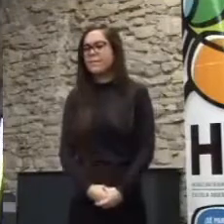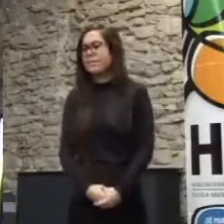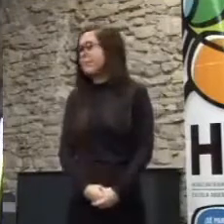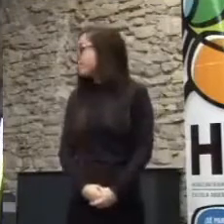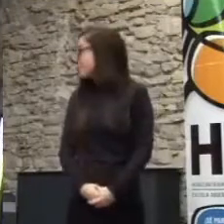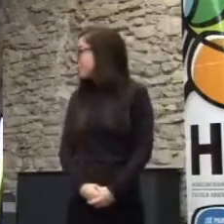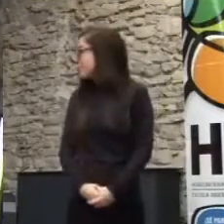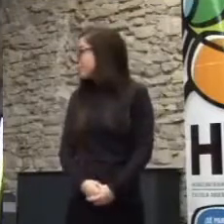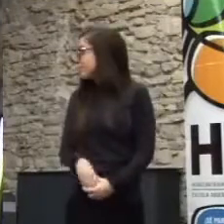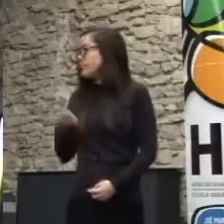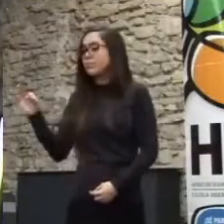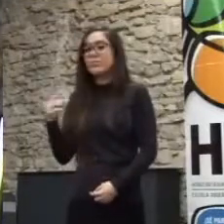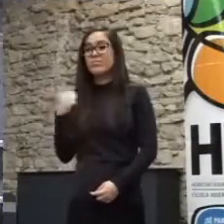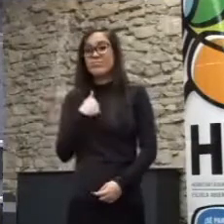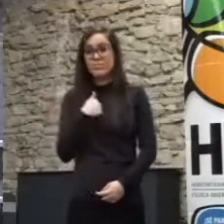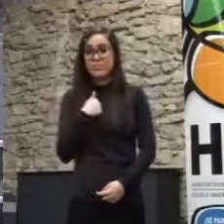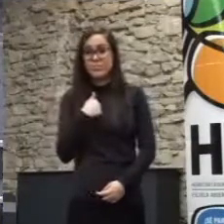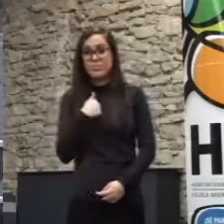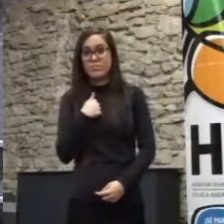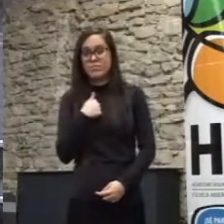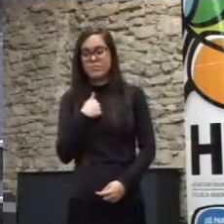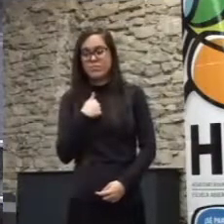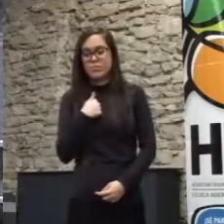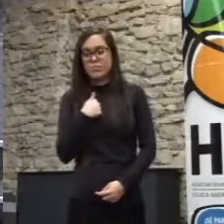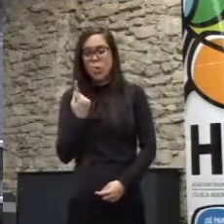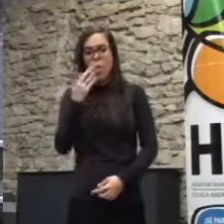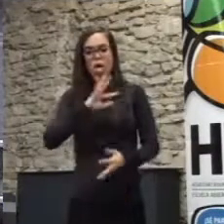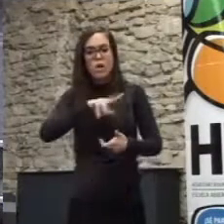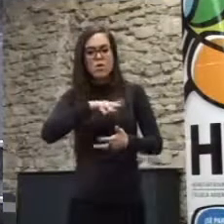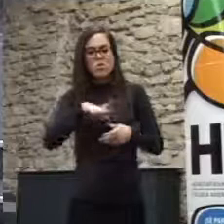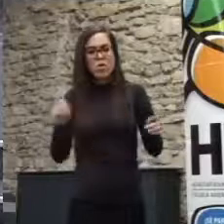una noticia que no ha sido por estar en una rueda de prensa o por